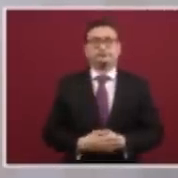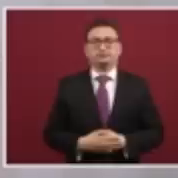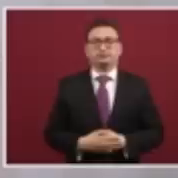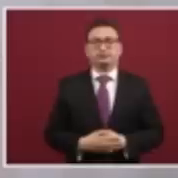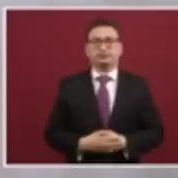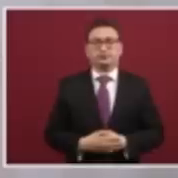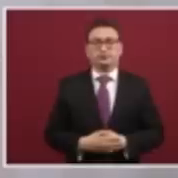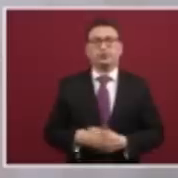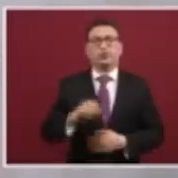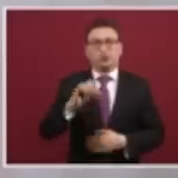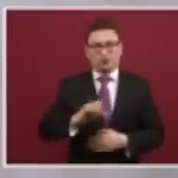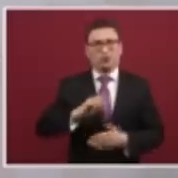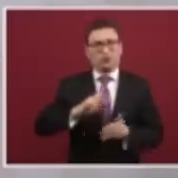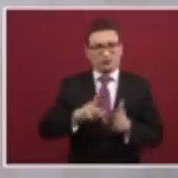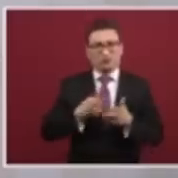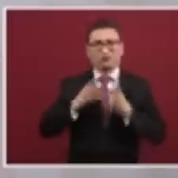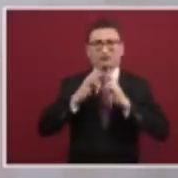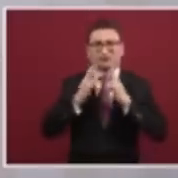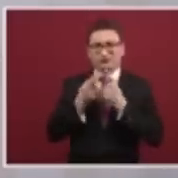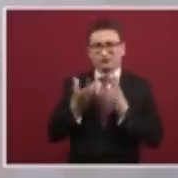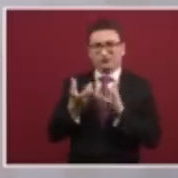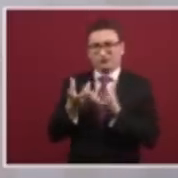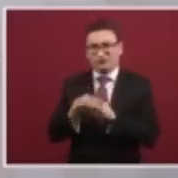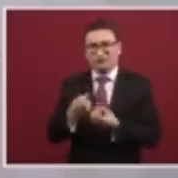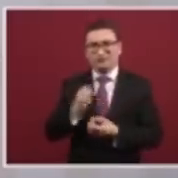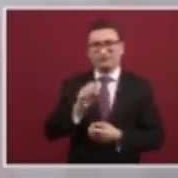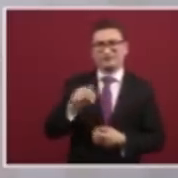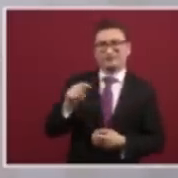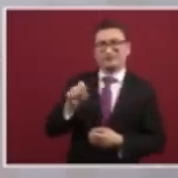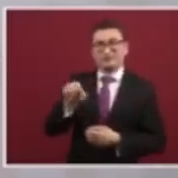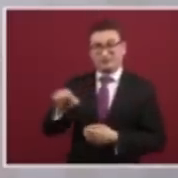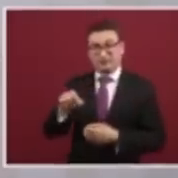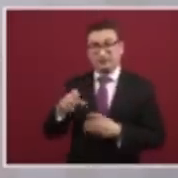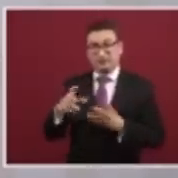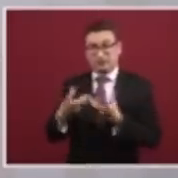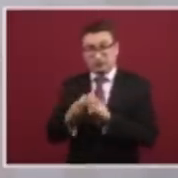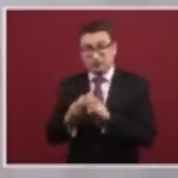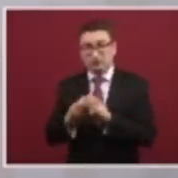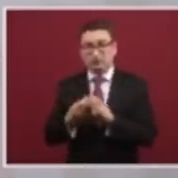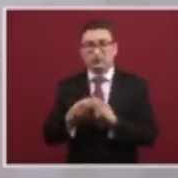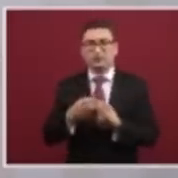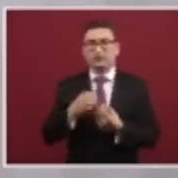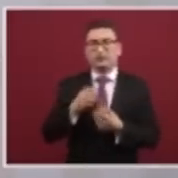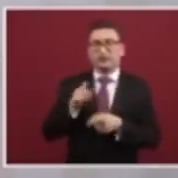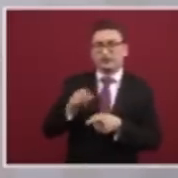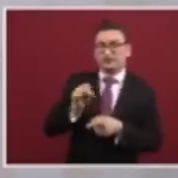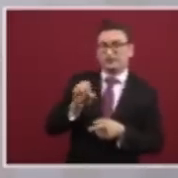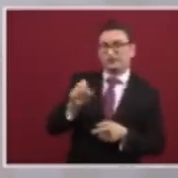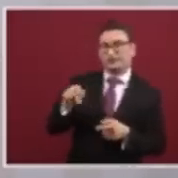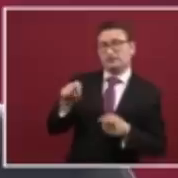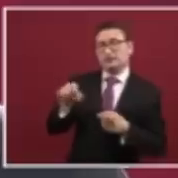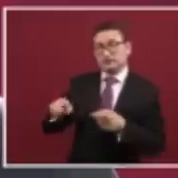Hoy me vuelvo a reunir con la CENTE, me reuní con el CENTE.